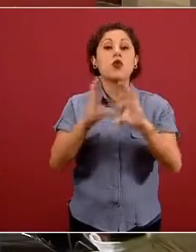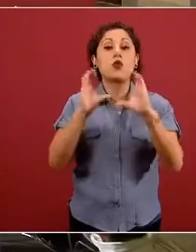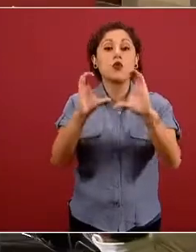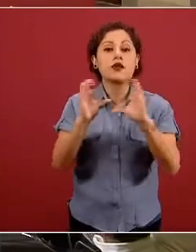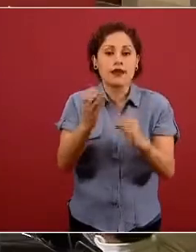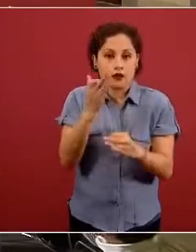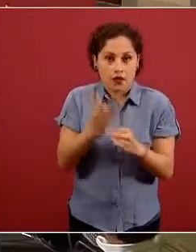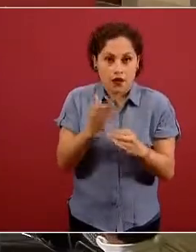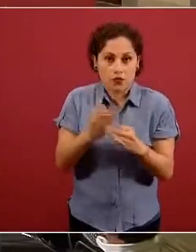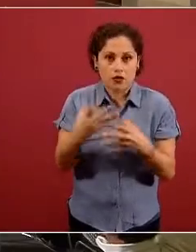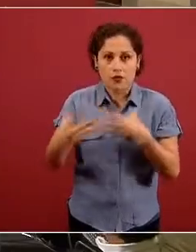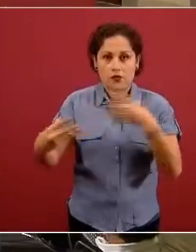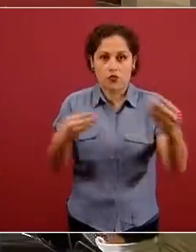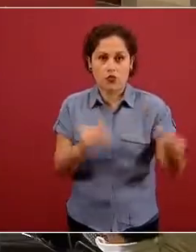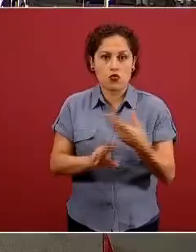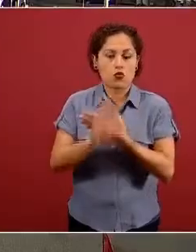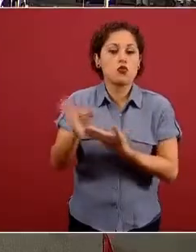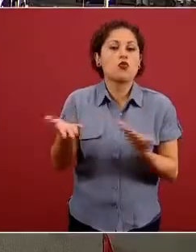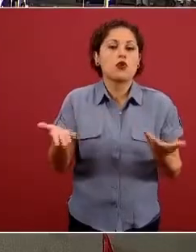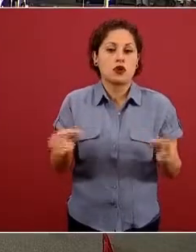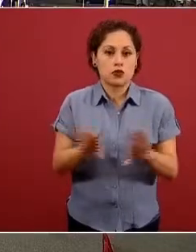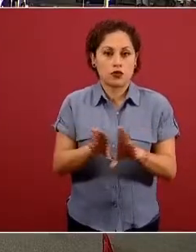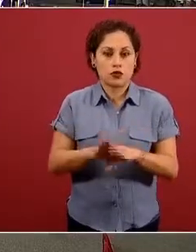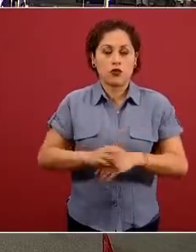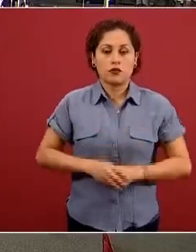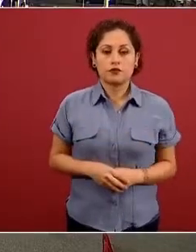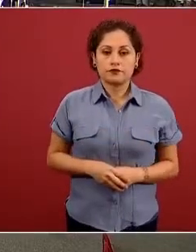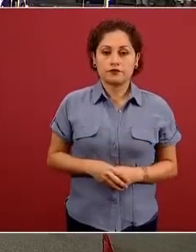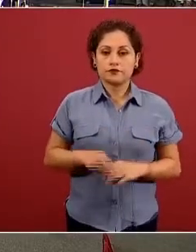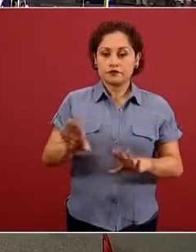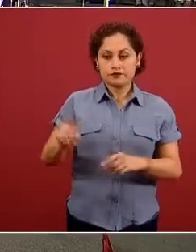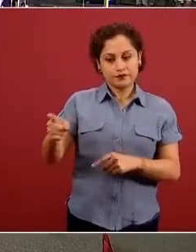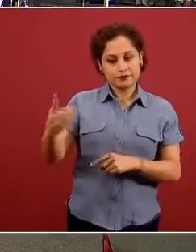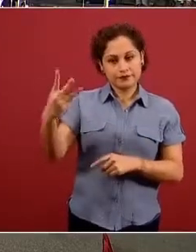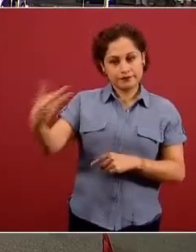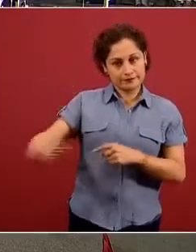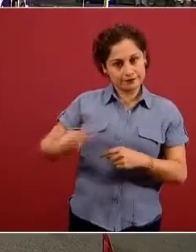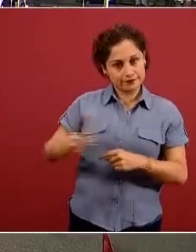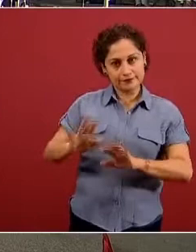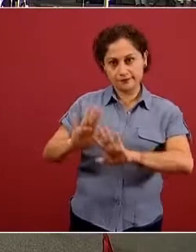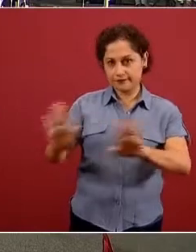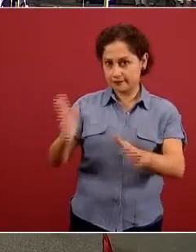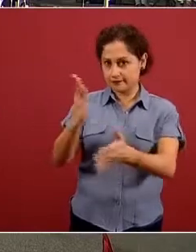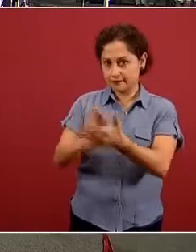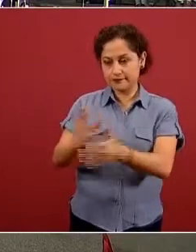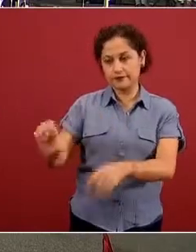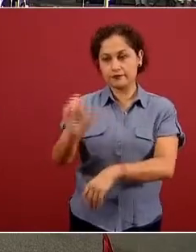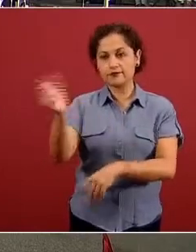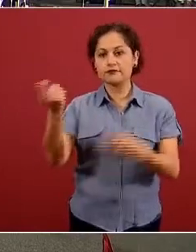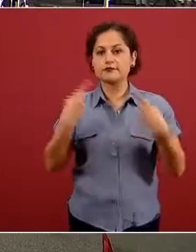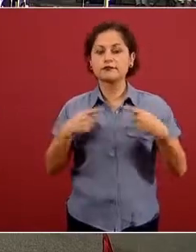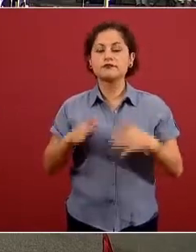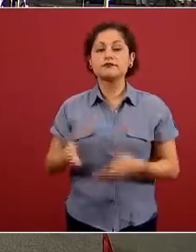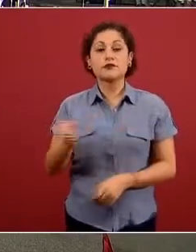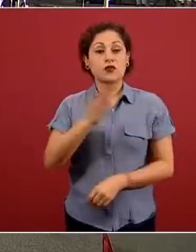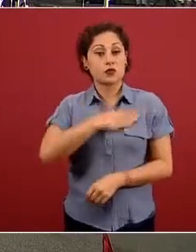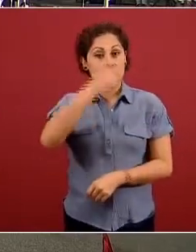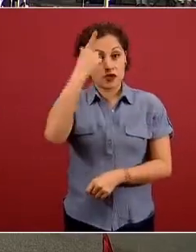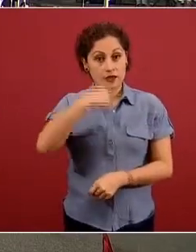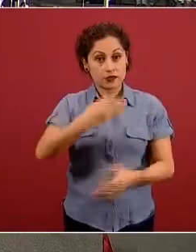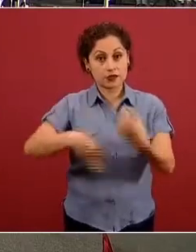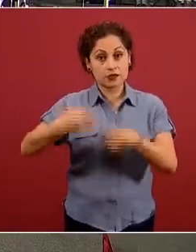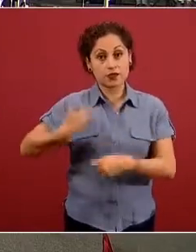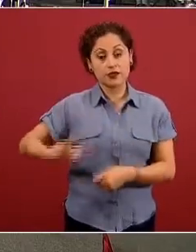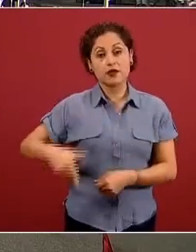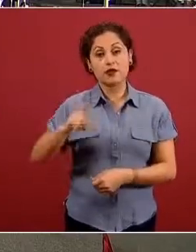darle la palabra a usted. Nos quedan 4 minutos. Usted ya tuvo 3 preguntas. En la próxima le toca, por favor. Buenas noches a todos. Lisbeth